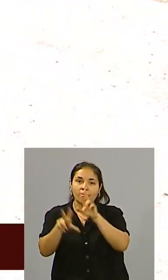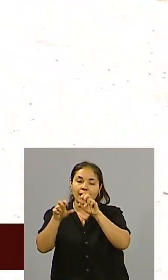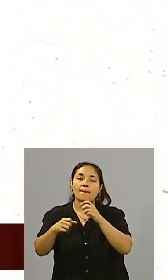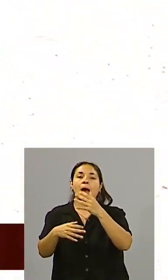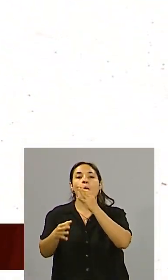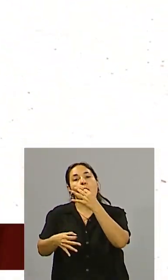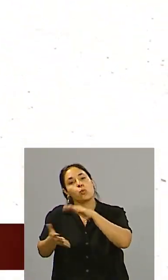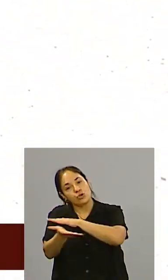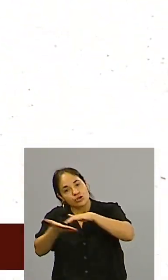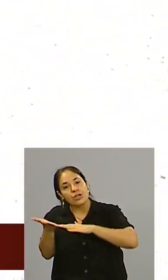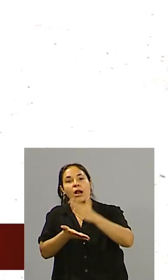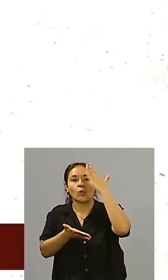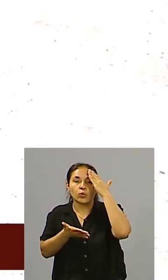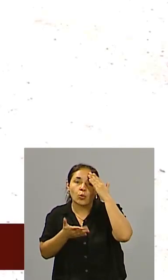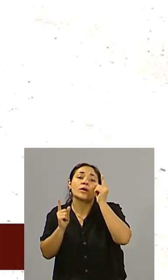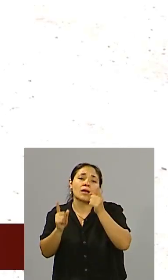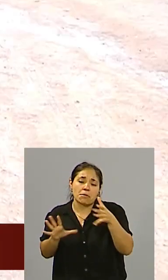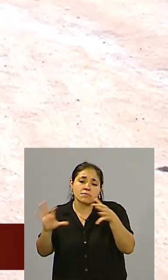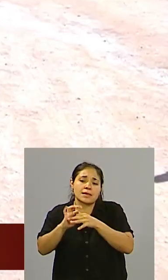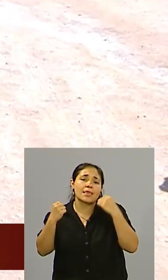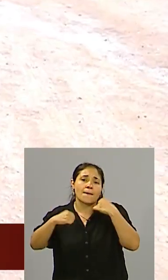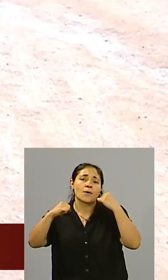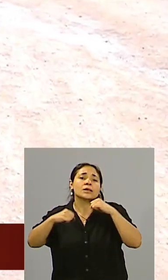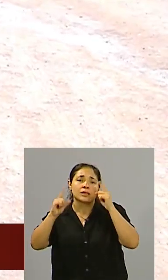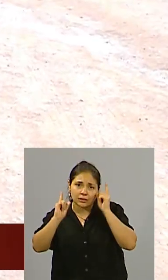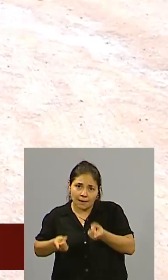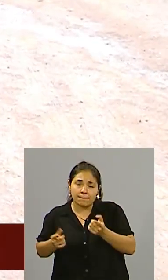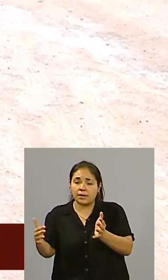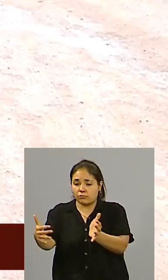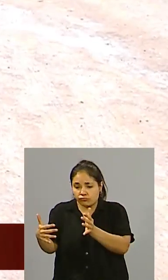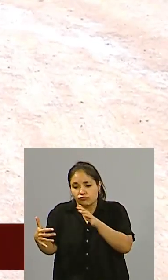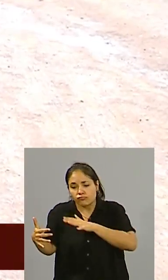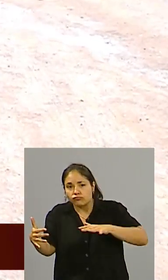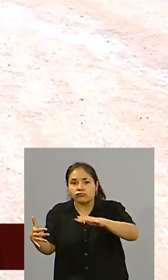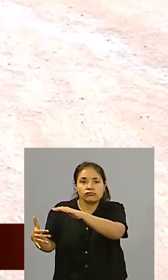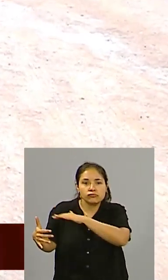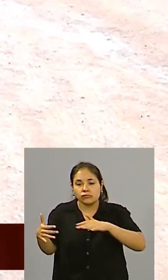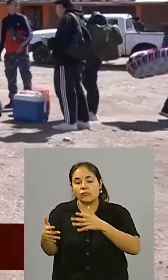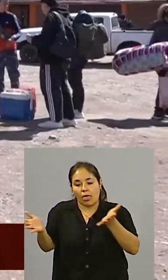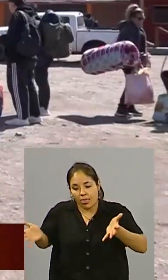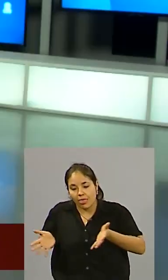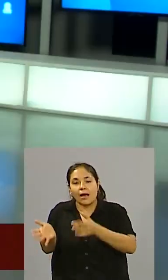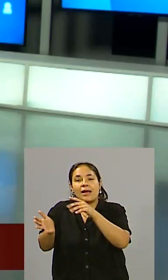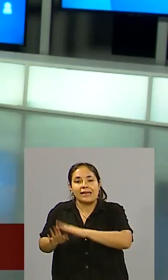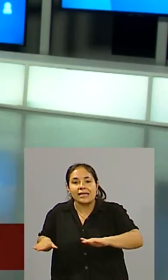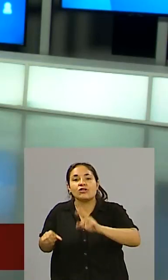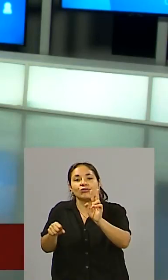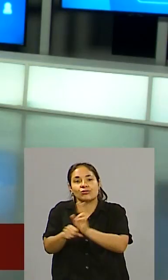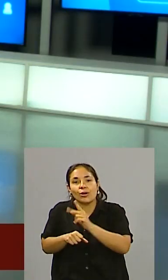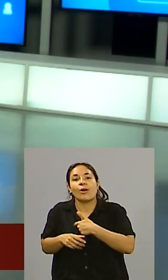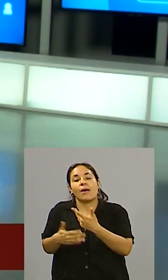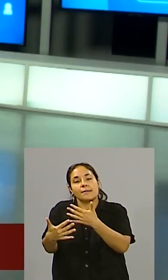sociocultural, desde lo deportivo también, ¿no? Esto de volver a generar herramientas para que estos niños